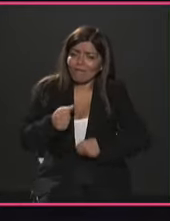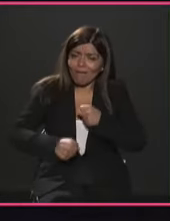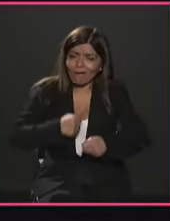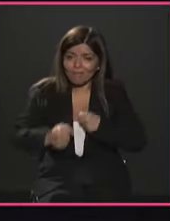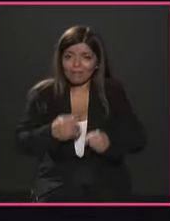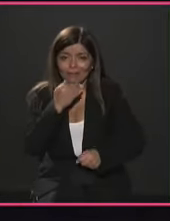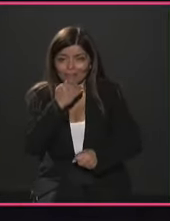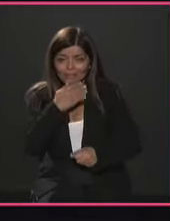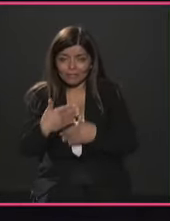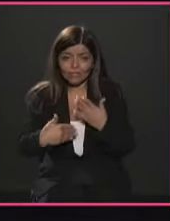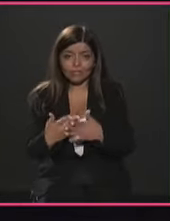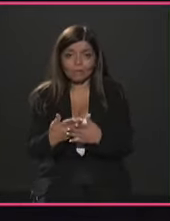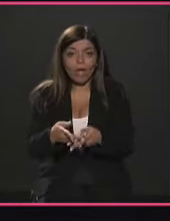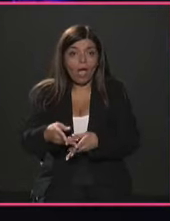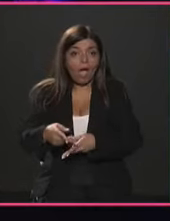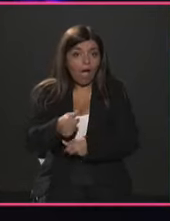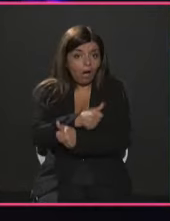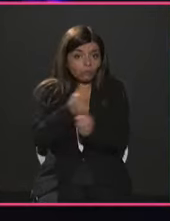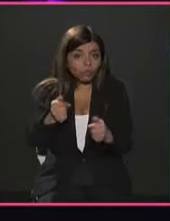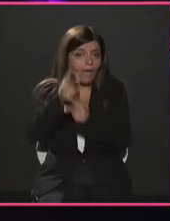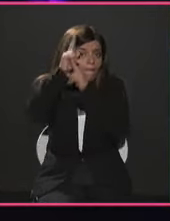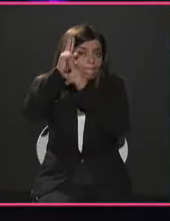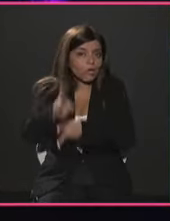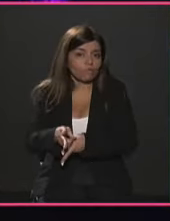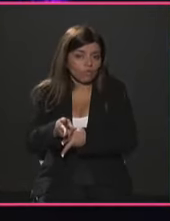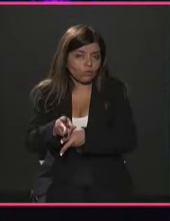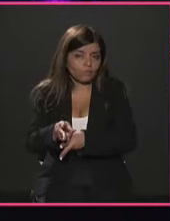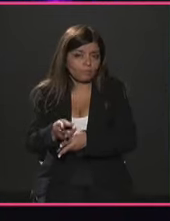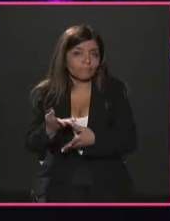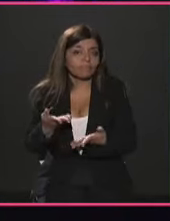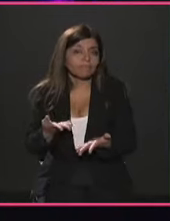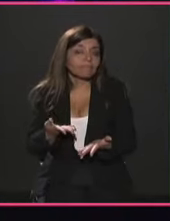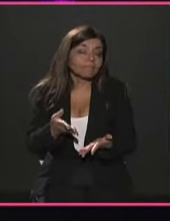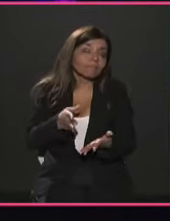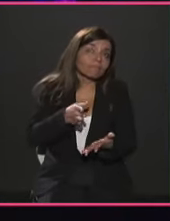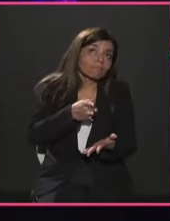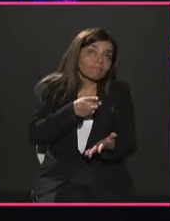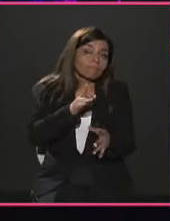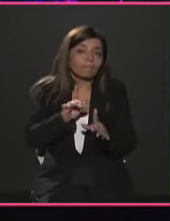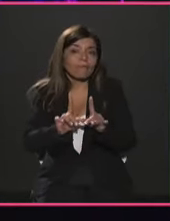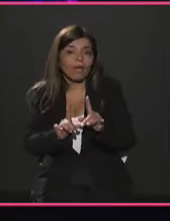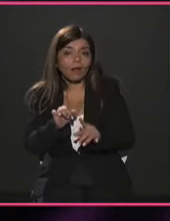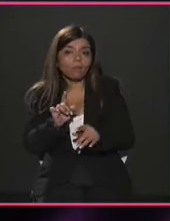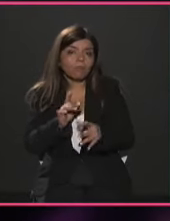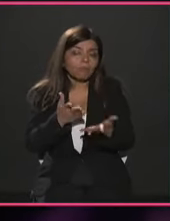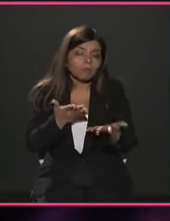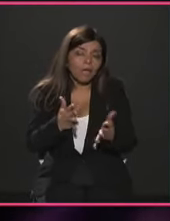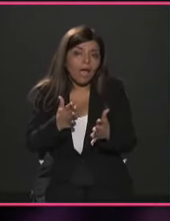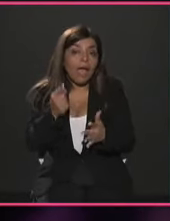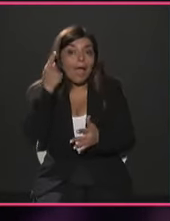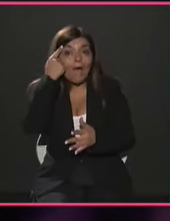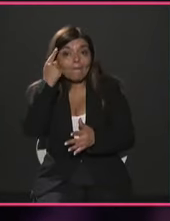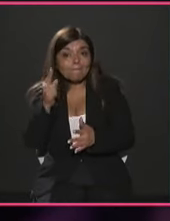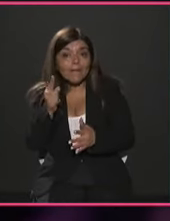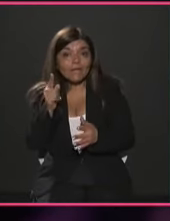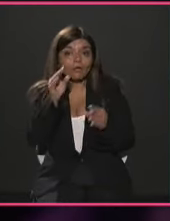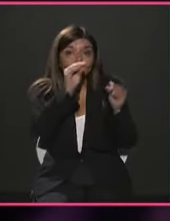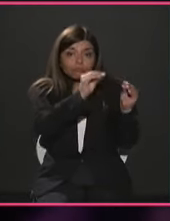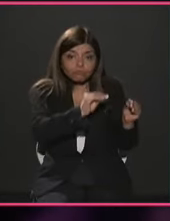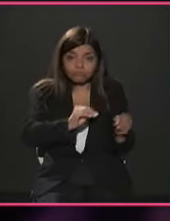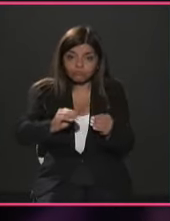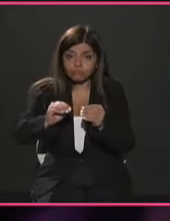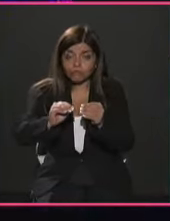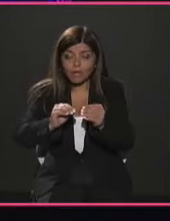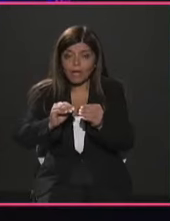autoridades lo prohibieron quizá de manera efectiva quizás no tan efectiva pero pasaron de la transición de